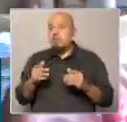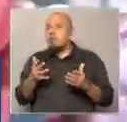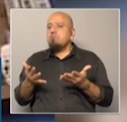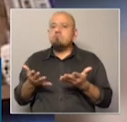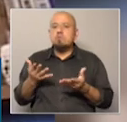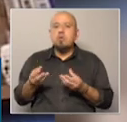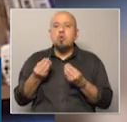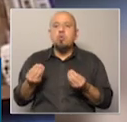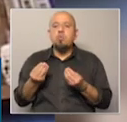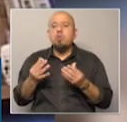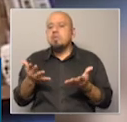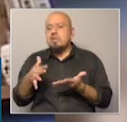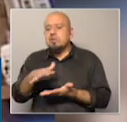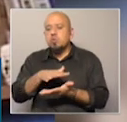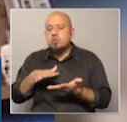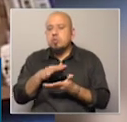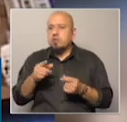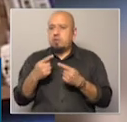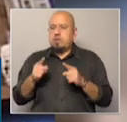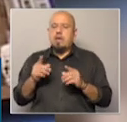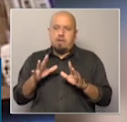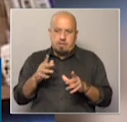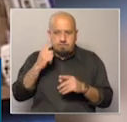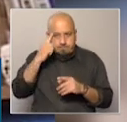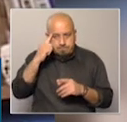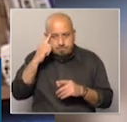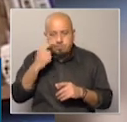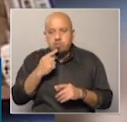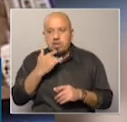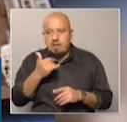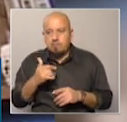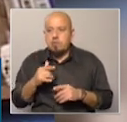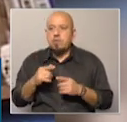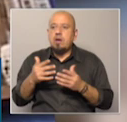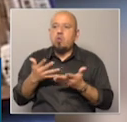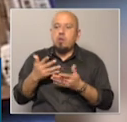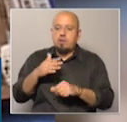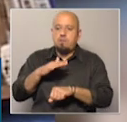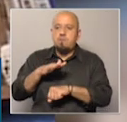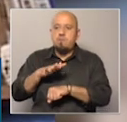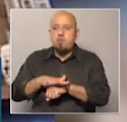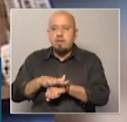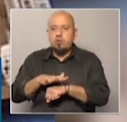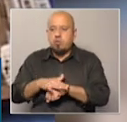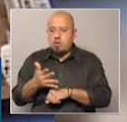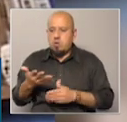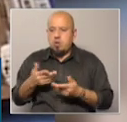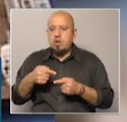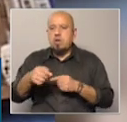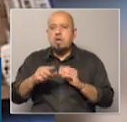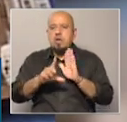haber para que sean de excepción? Porque, a ver, veamos. Si en este momento, a partir de la luz, se